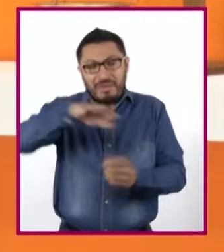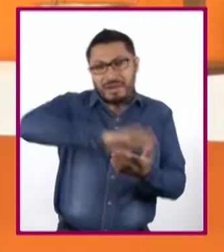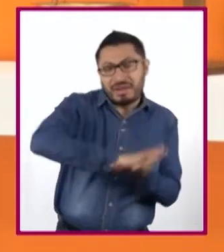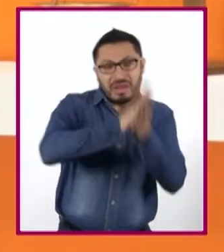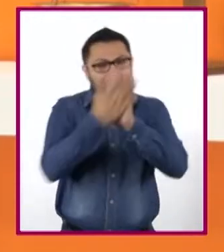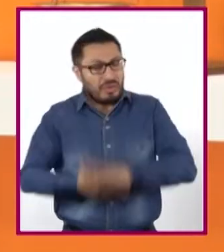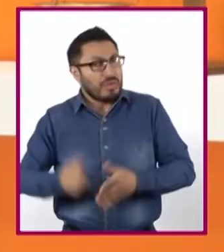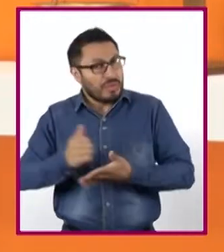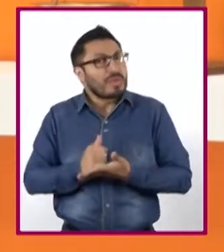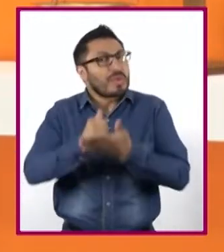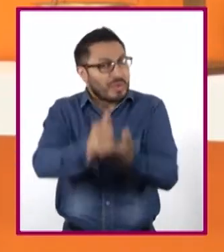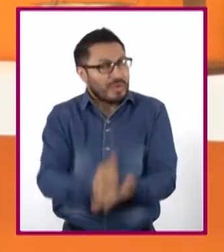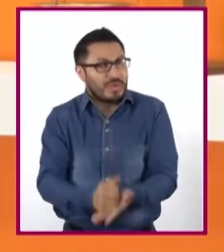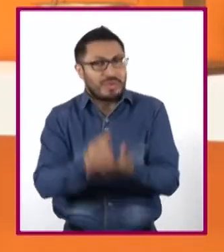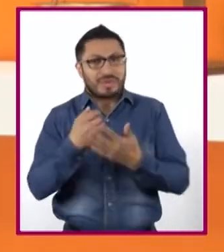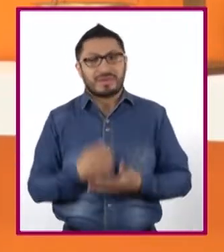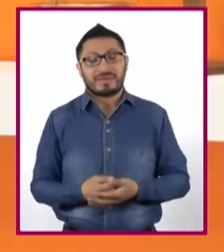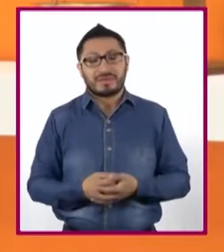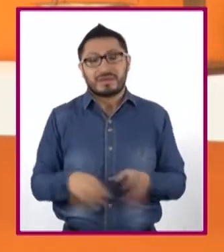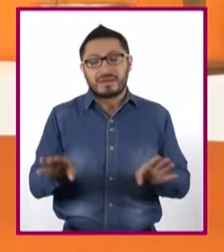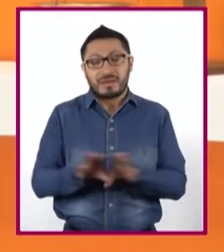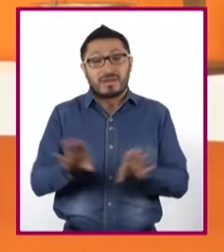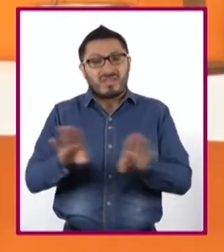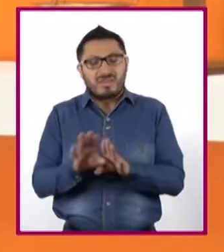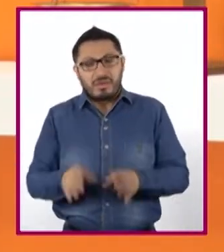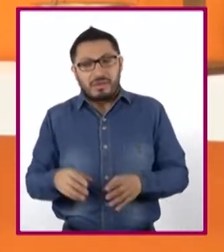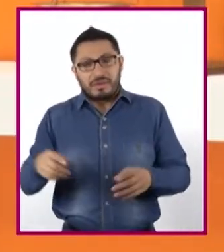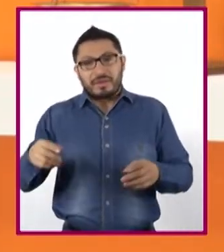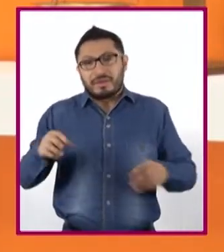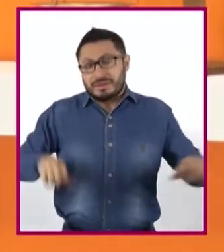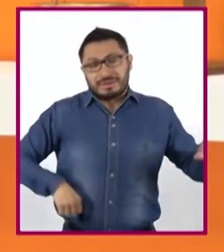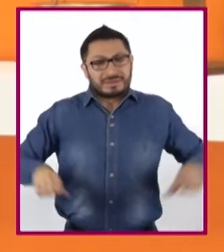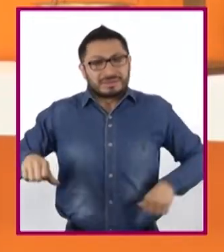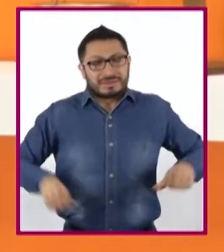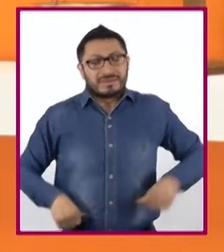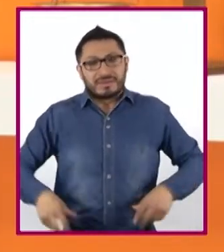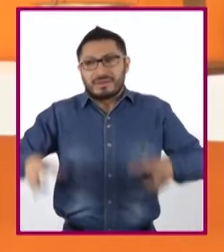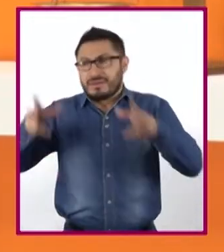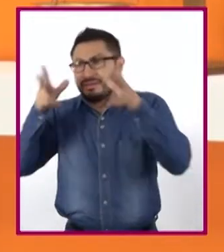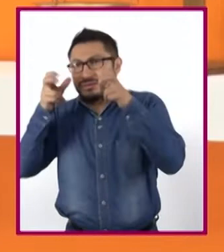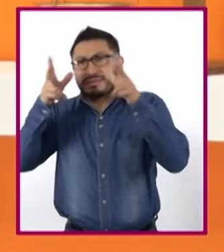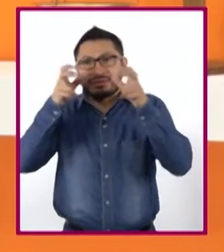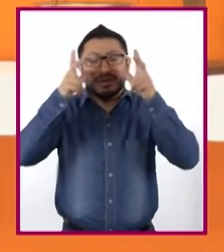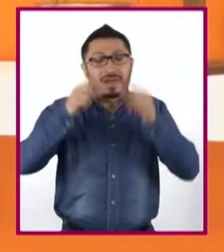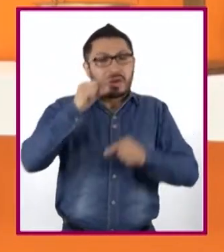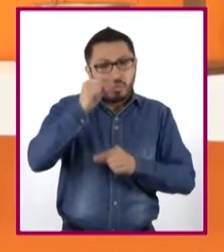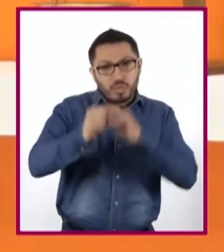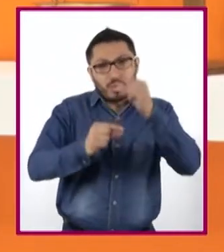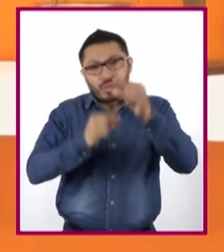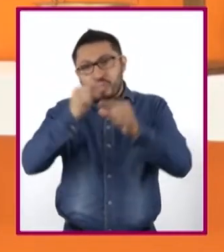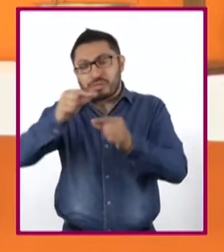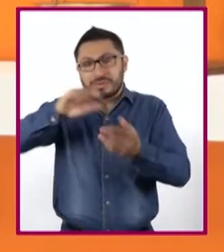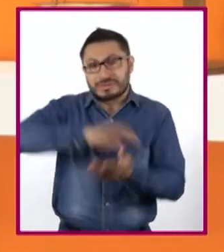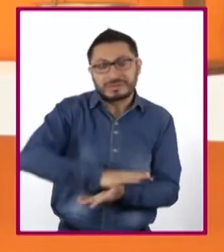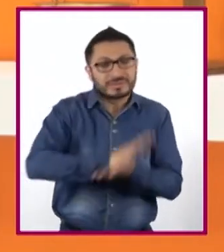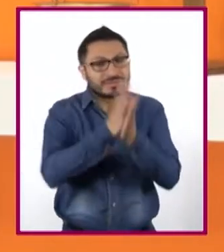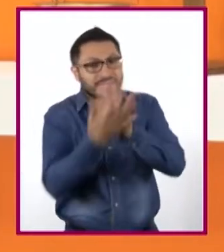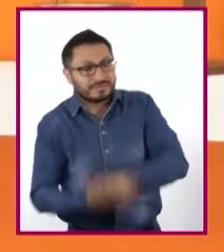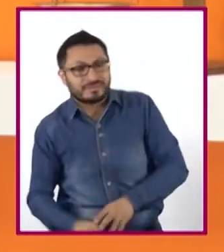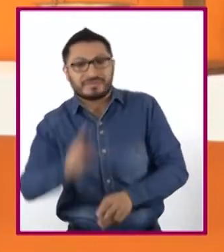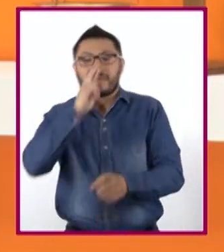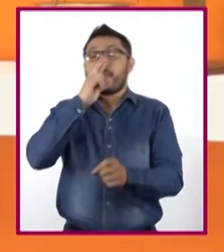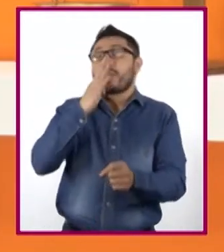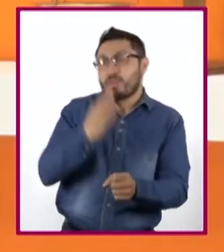ayudantes, realizando pequeñas tareas que los convertía en aprendices, para paulatinamente ser oficiales de un arte o